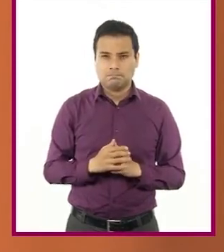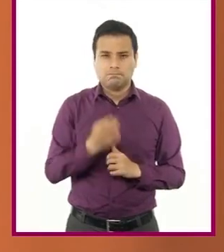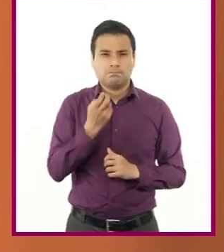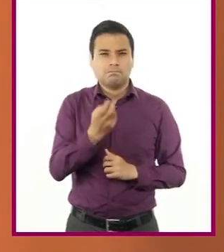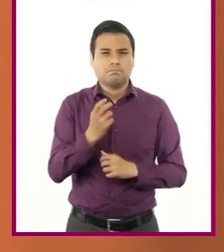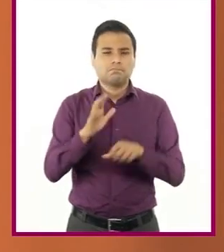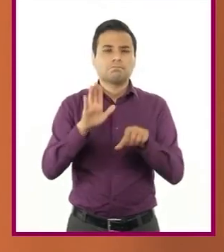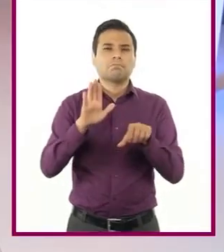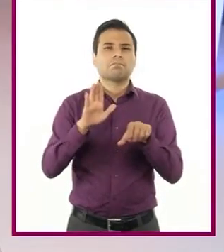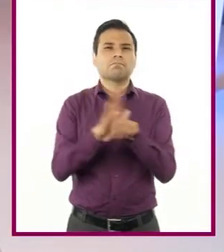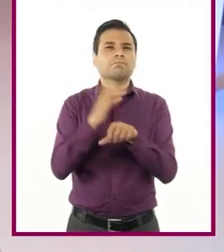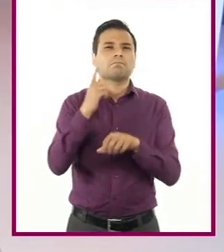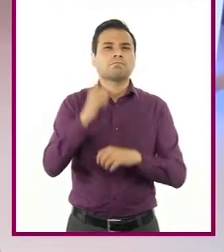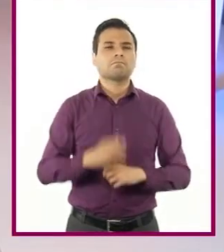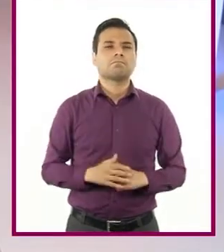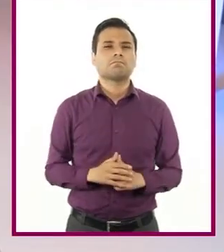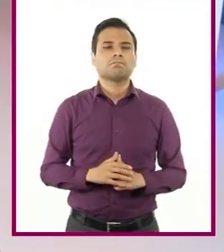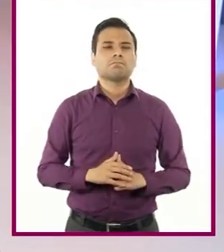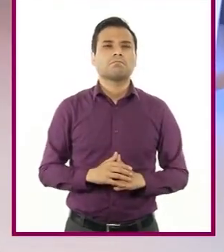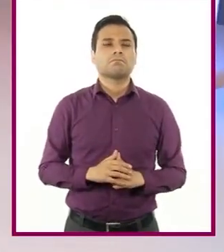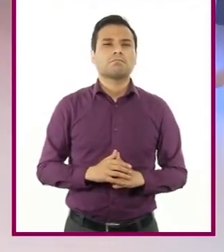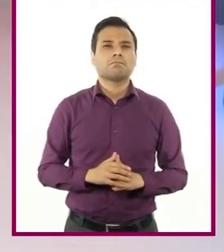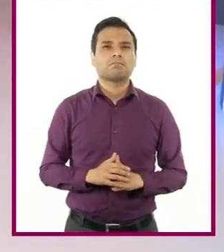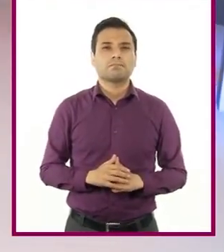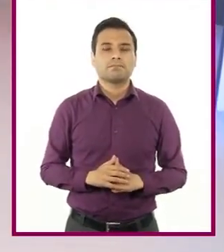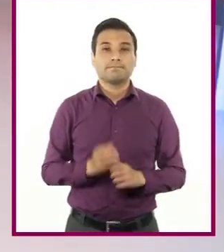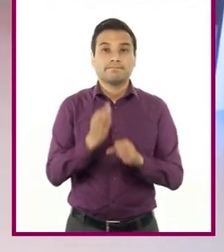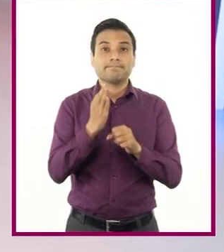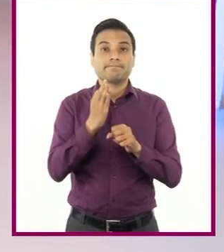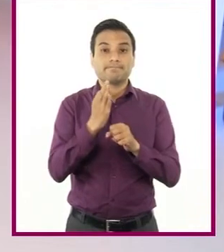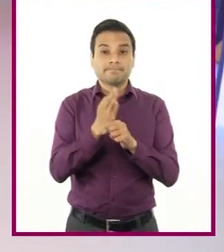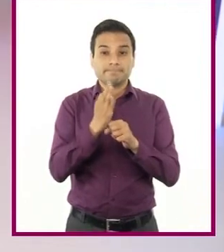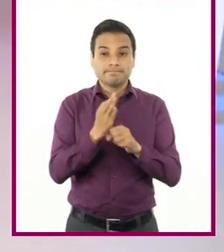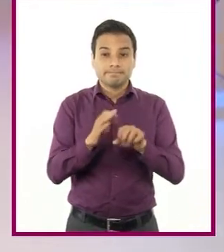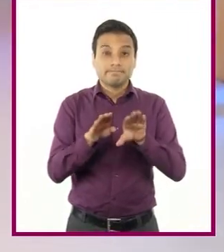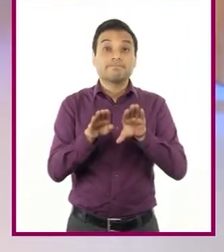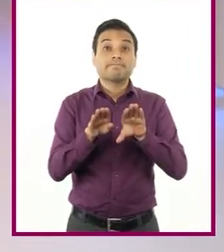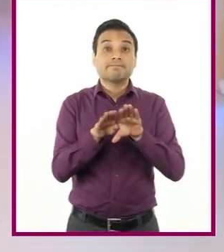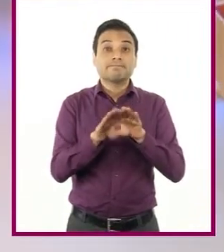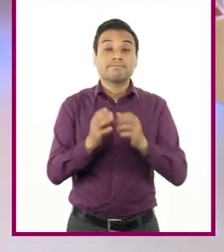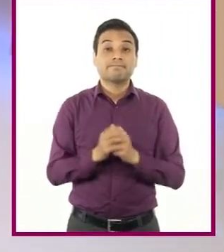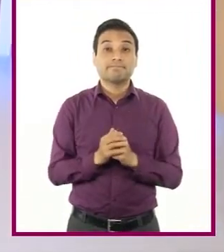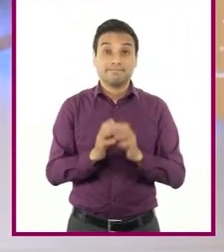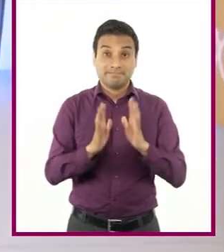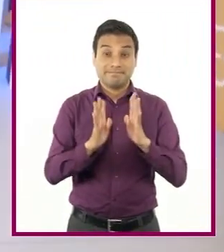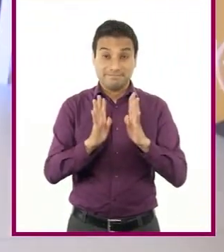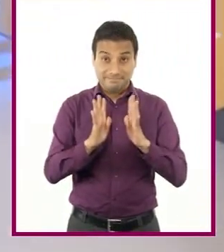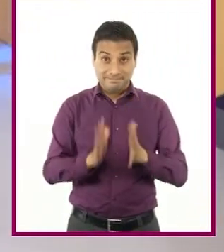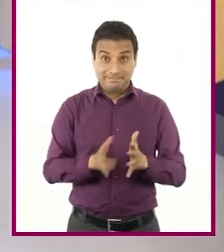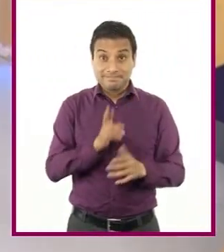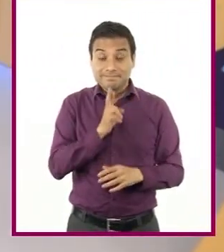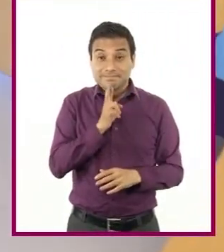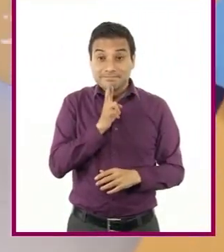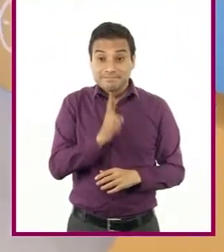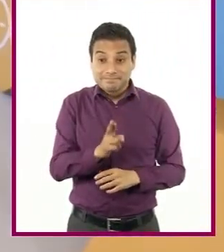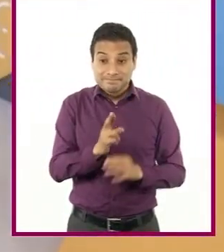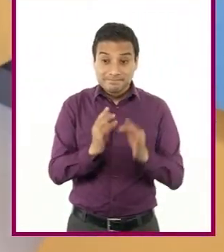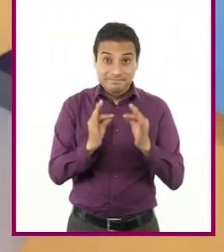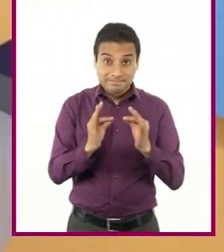que ocurrió esto? ¿Cómo van hasta el momento? Espero que hayan resuelto con éxito los problemas